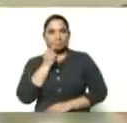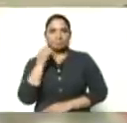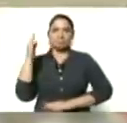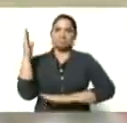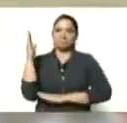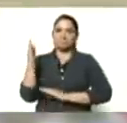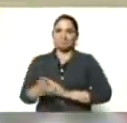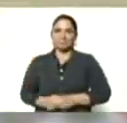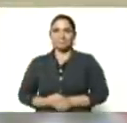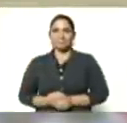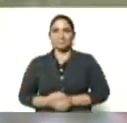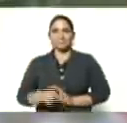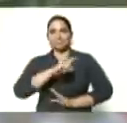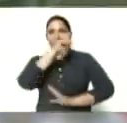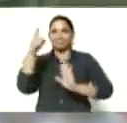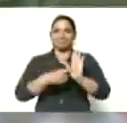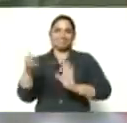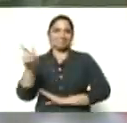Venezuela entera,